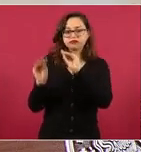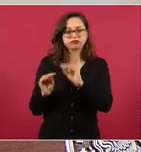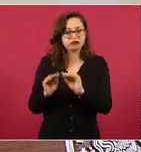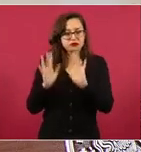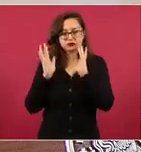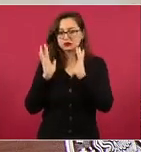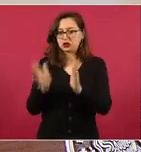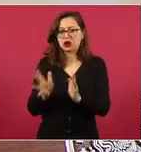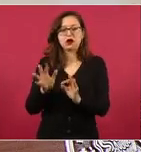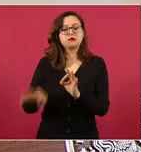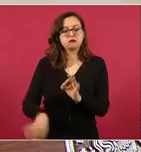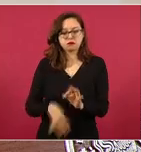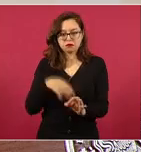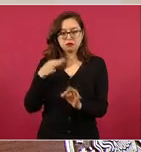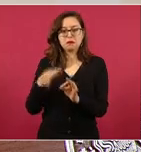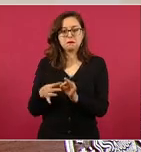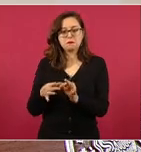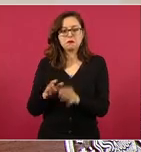estar